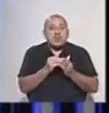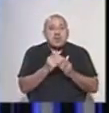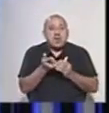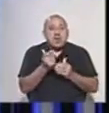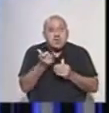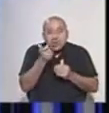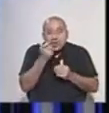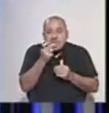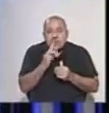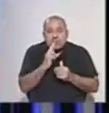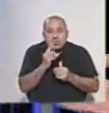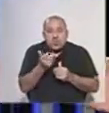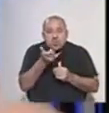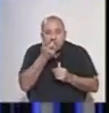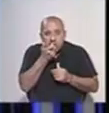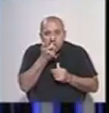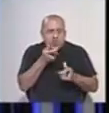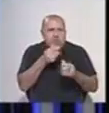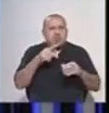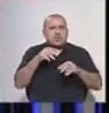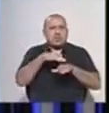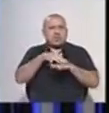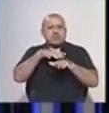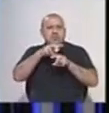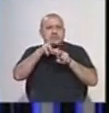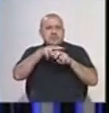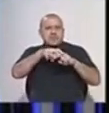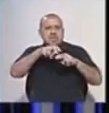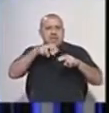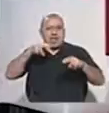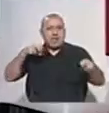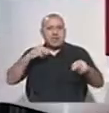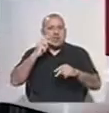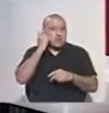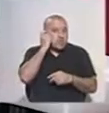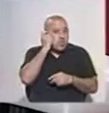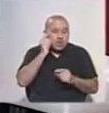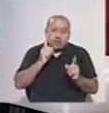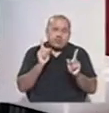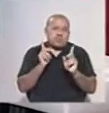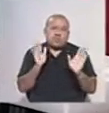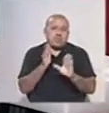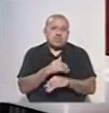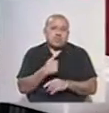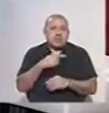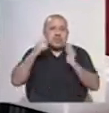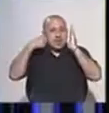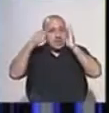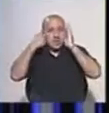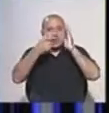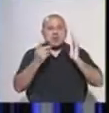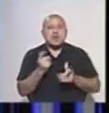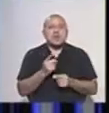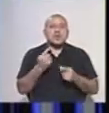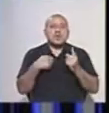algo y ya, pero era para tirarle algo. No, hay un acuerdo ahí de que no agarres el celular, porque además vos con la luz molestás mucho al otro también, ¿no? Bueno, me